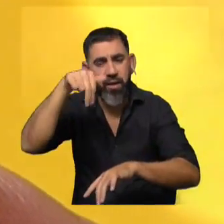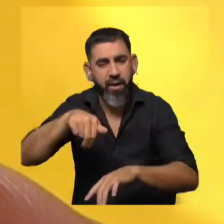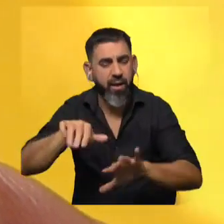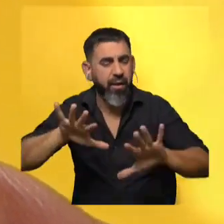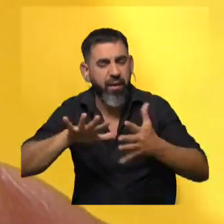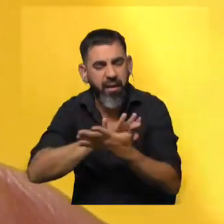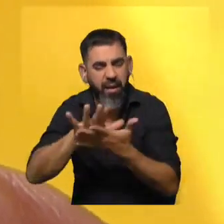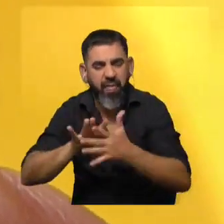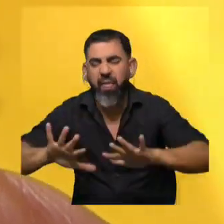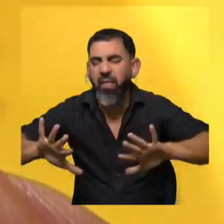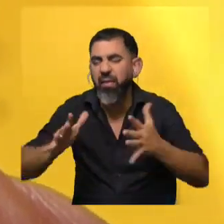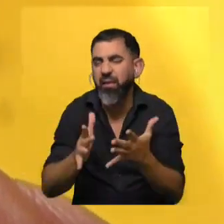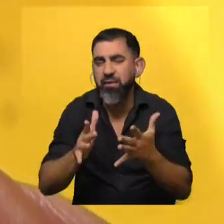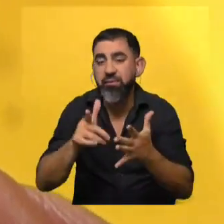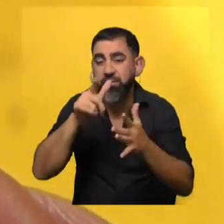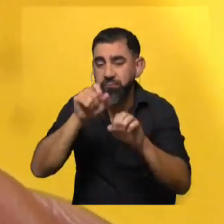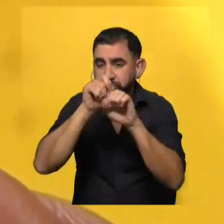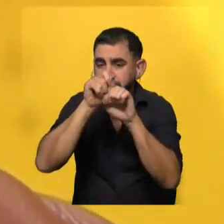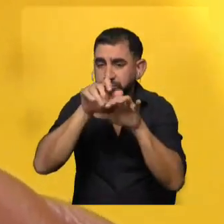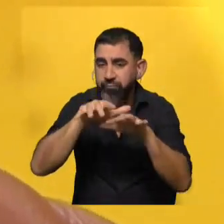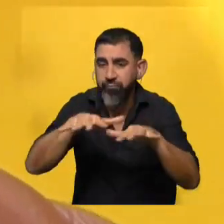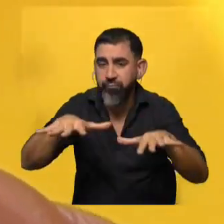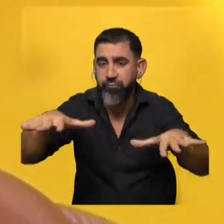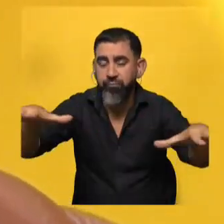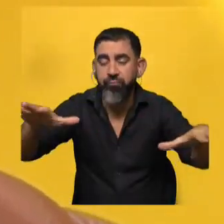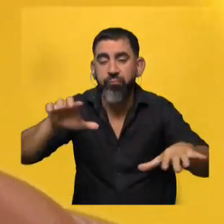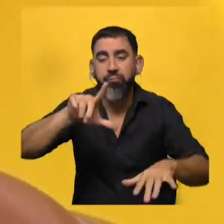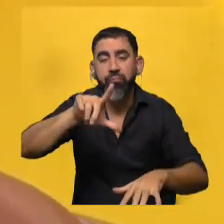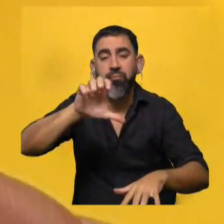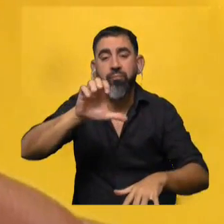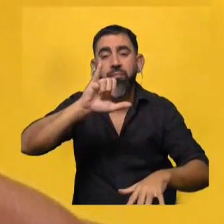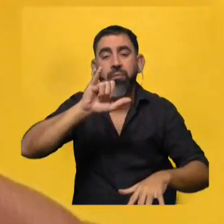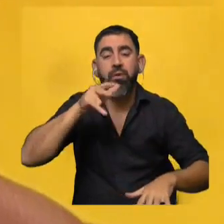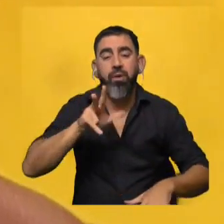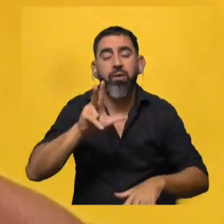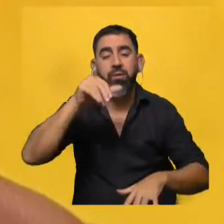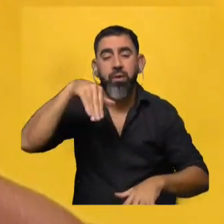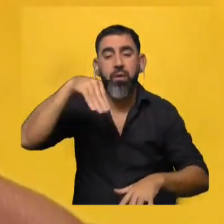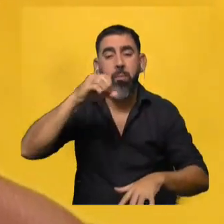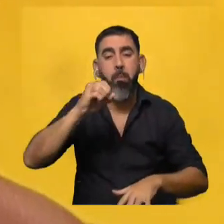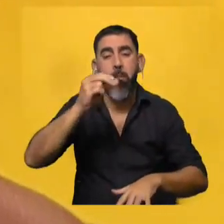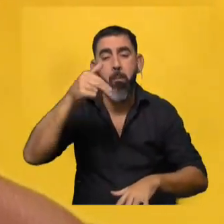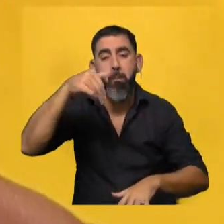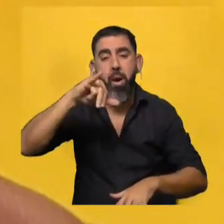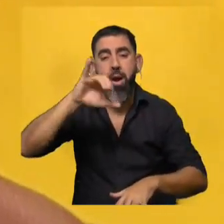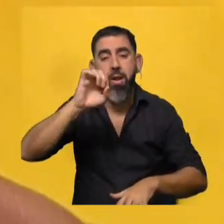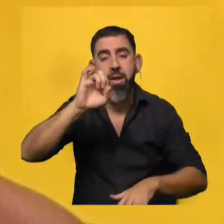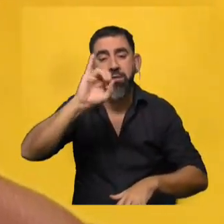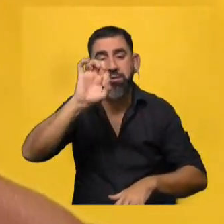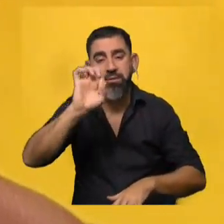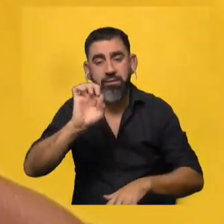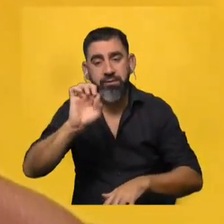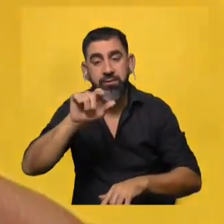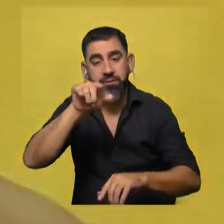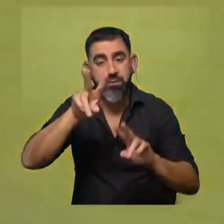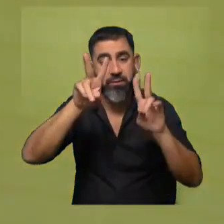el encargado de diseminar la leishmaniasis. Y de eso vamos a hablar aquí en Sobre Ciencia, en el marco,